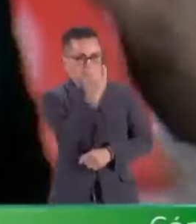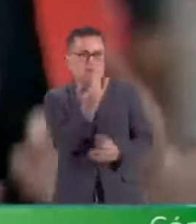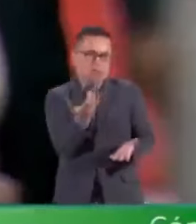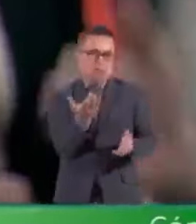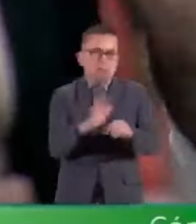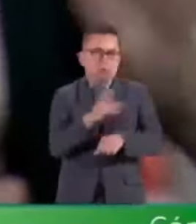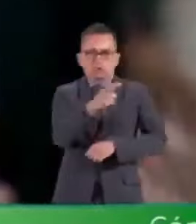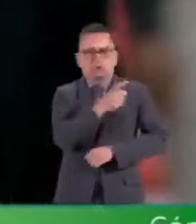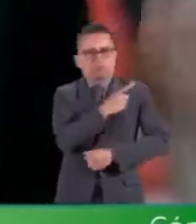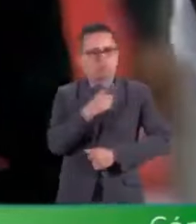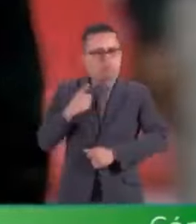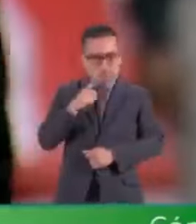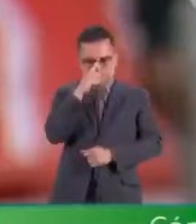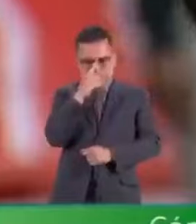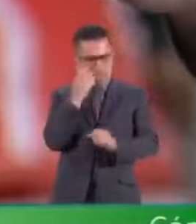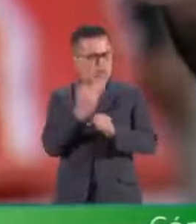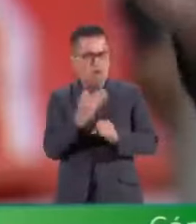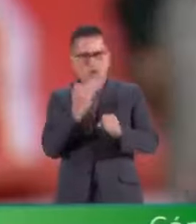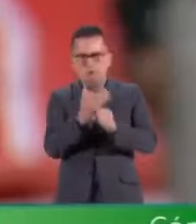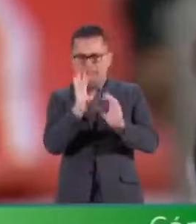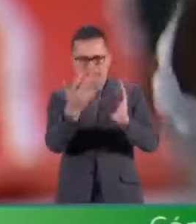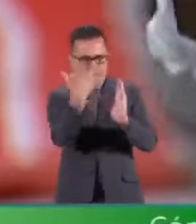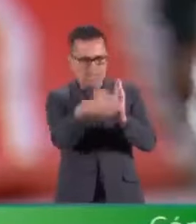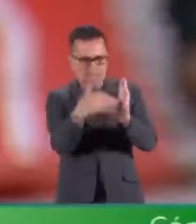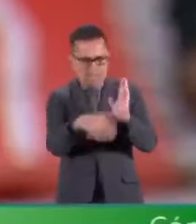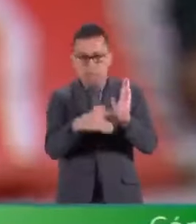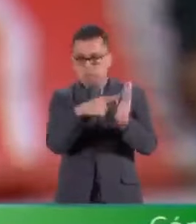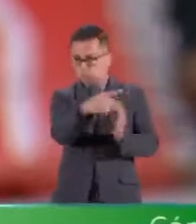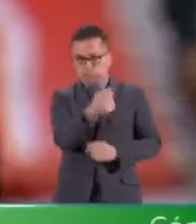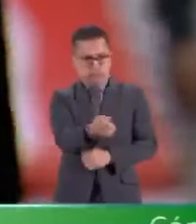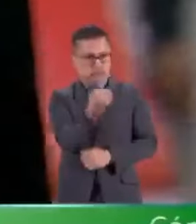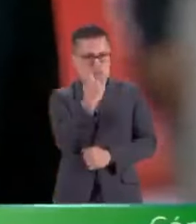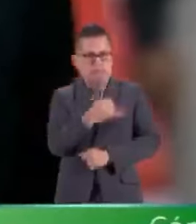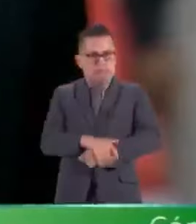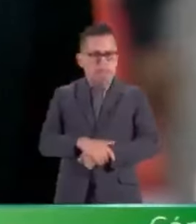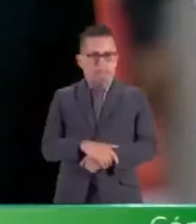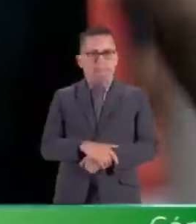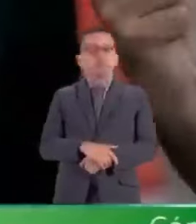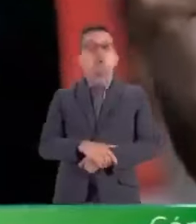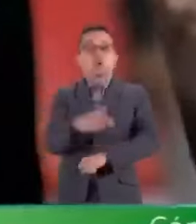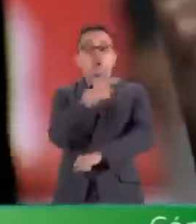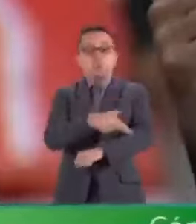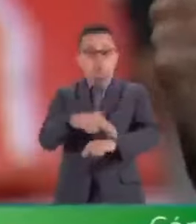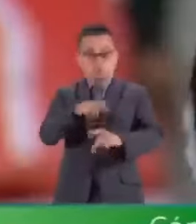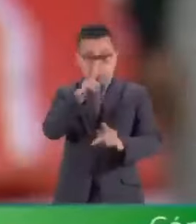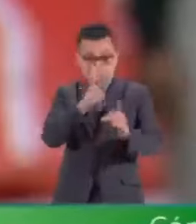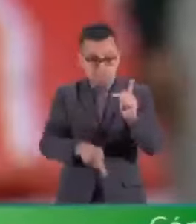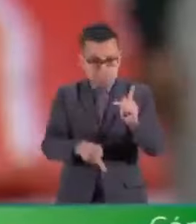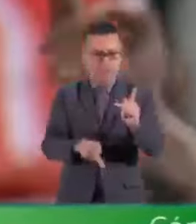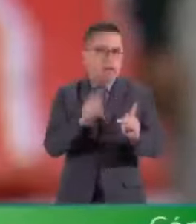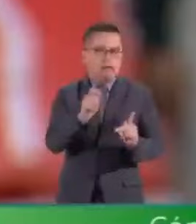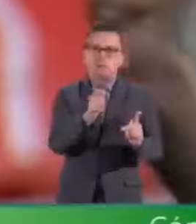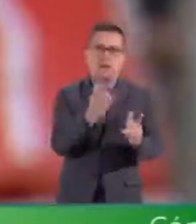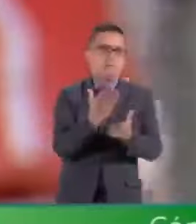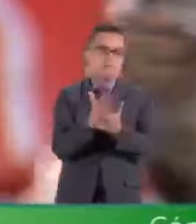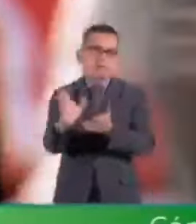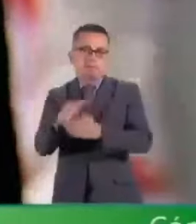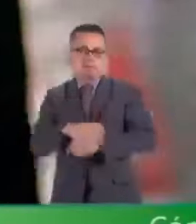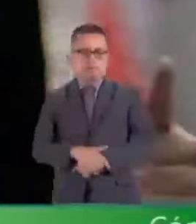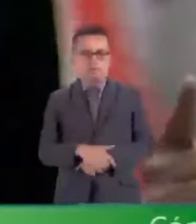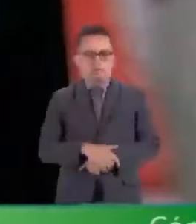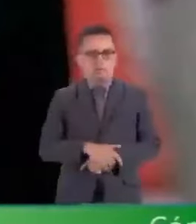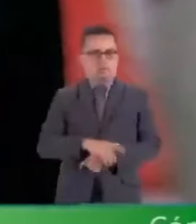se le dé lectura al documento que ya me ha concedido. Las mociones suspensivas son otra moción y una moción no puede